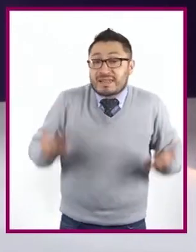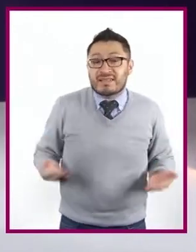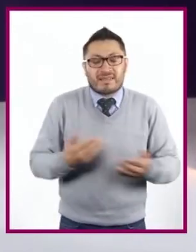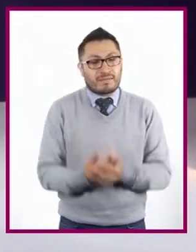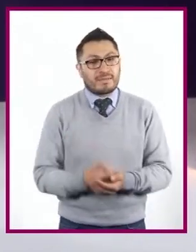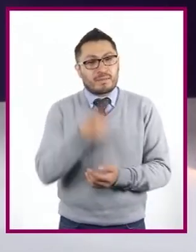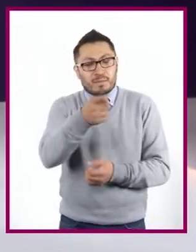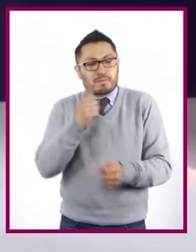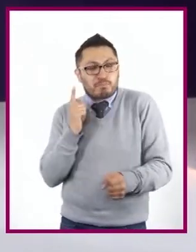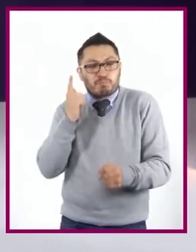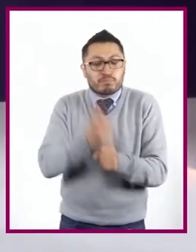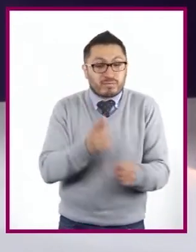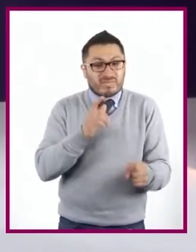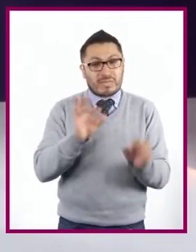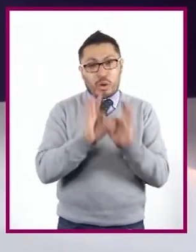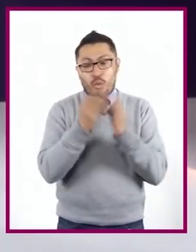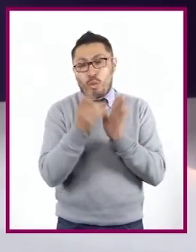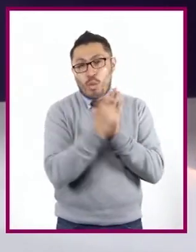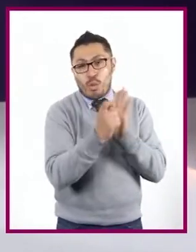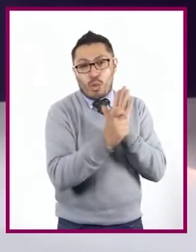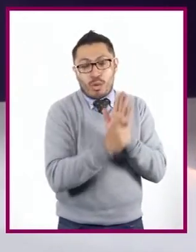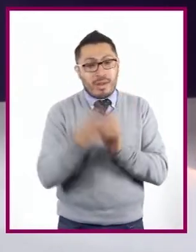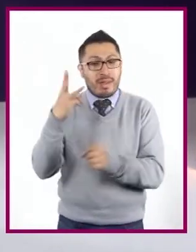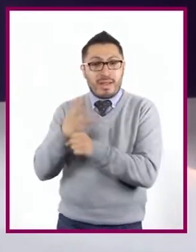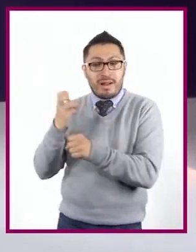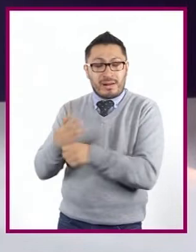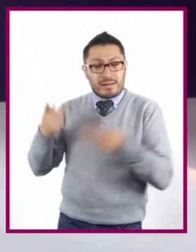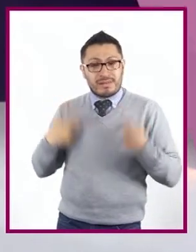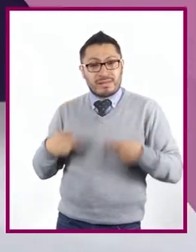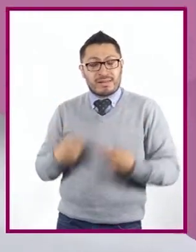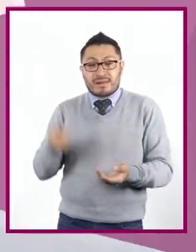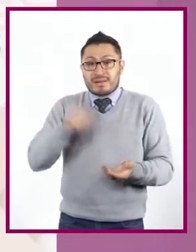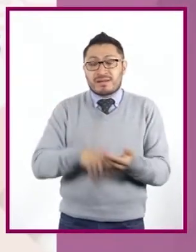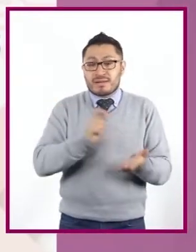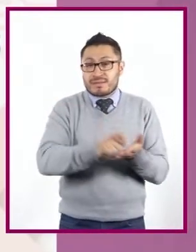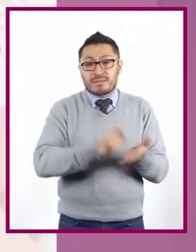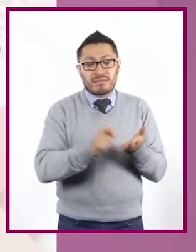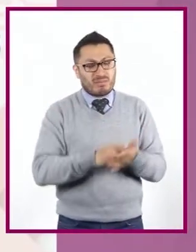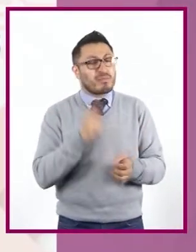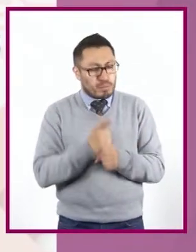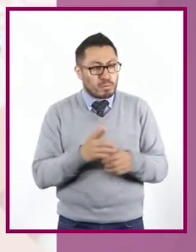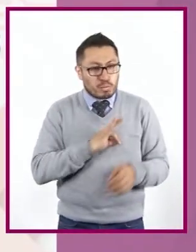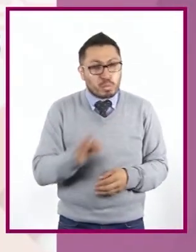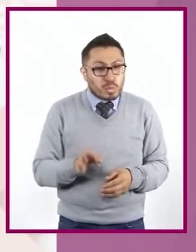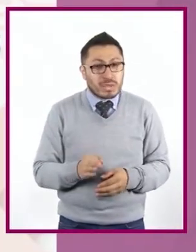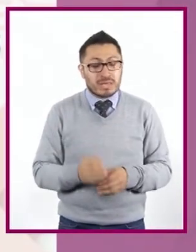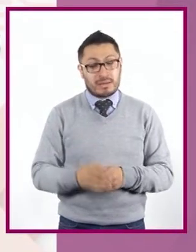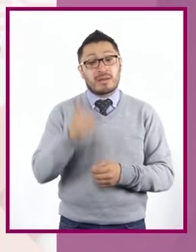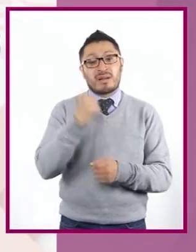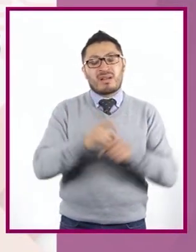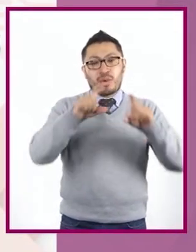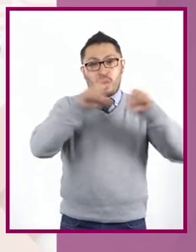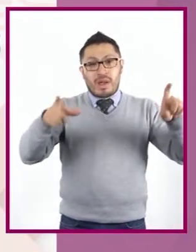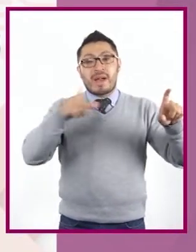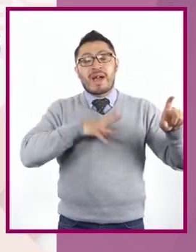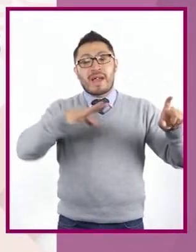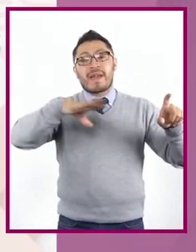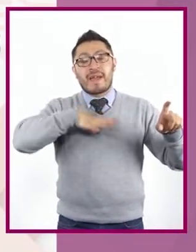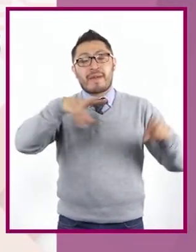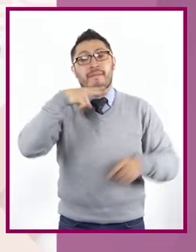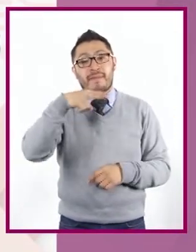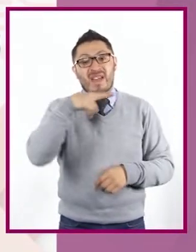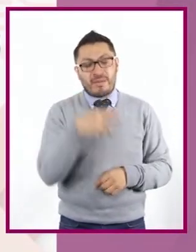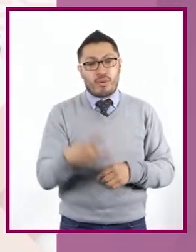¿puedes identificar la redacción en tercera persona en la nota informativa? En el primer párrafo, el verbo está conjugado